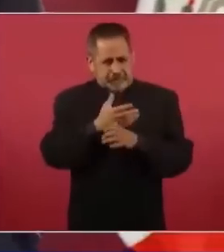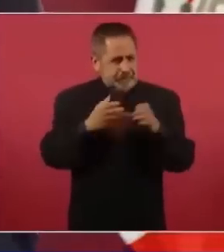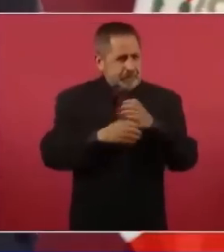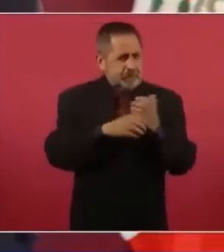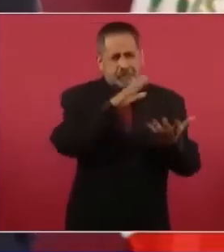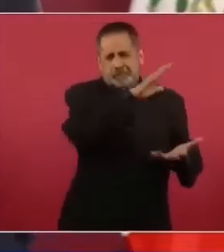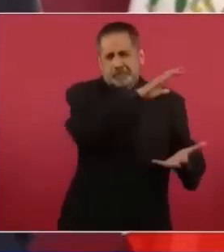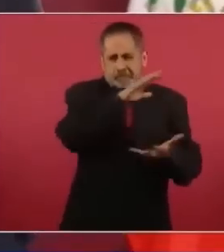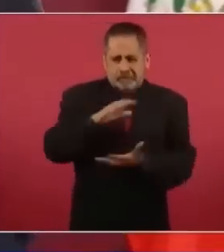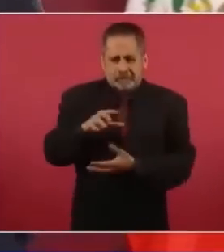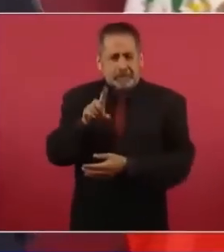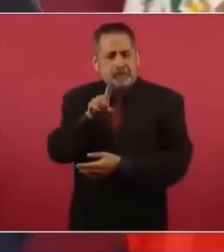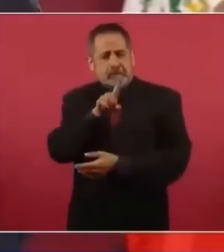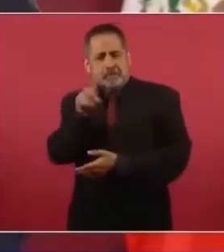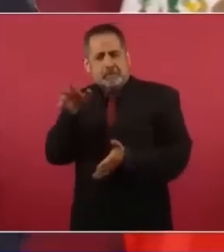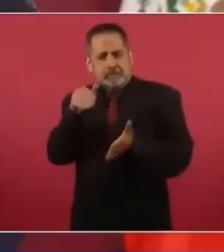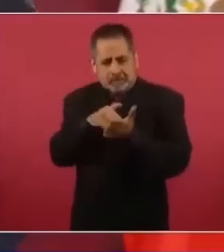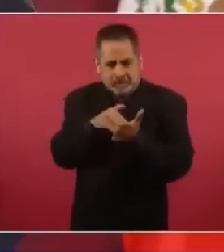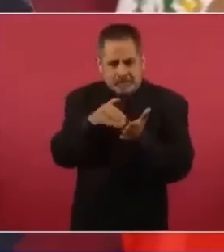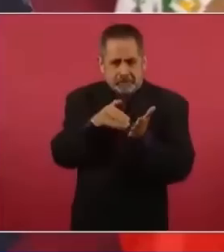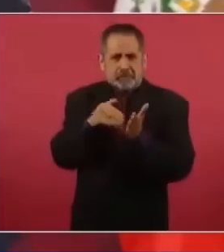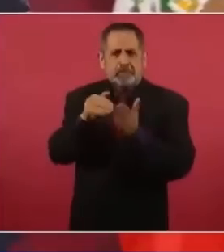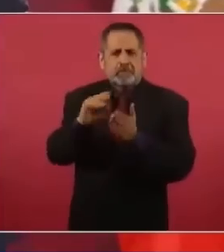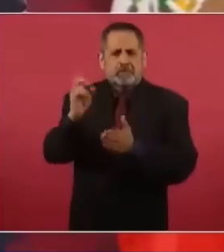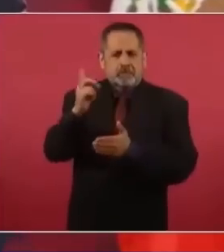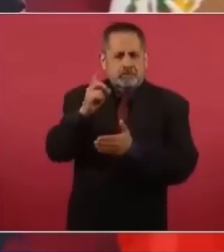100,000 millones de dólares.